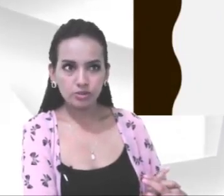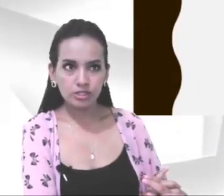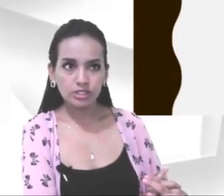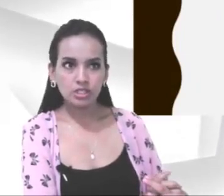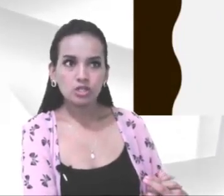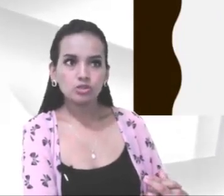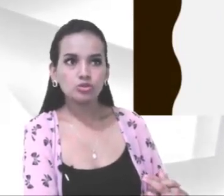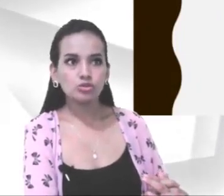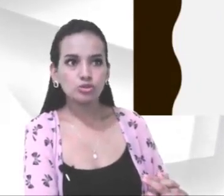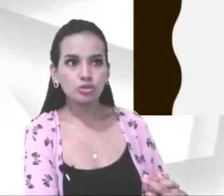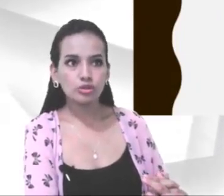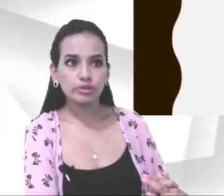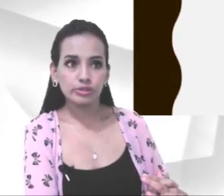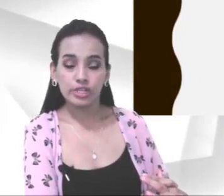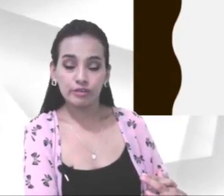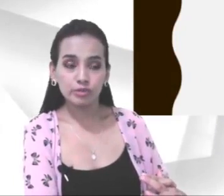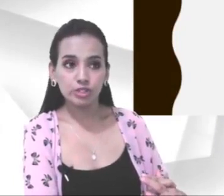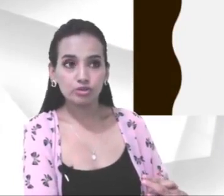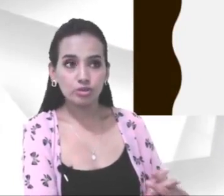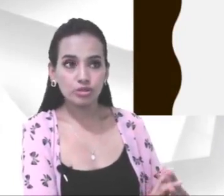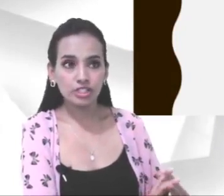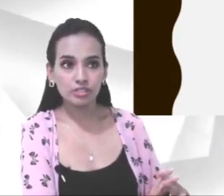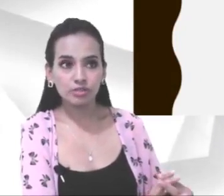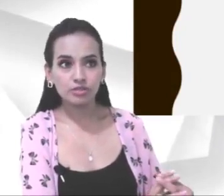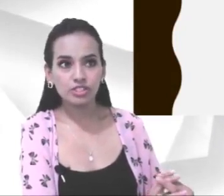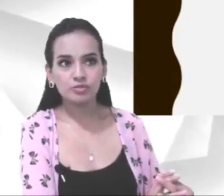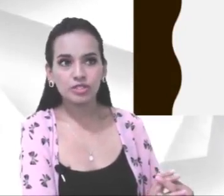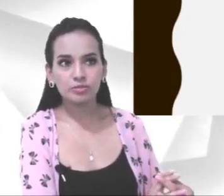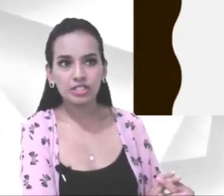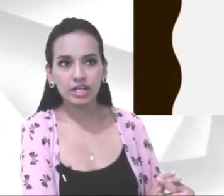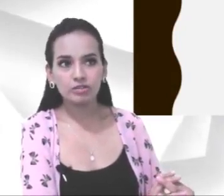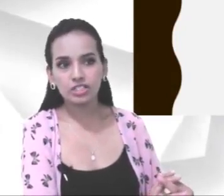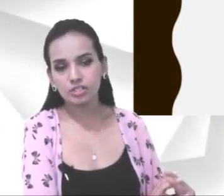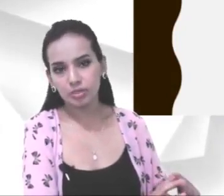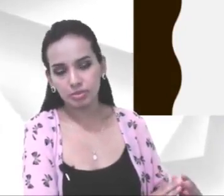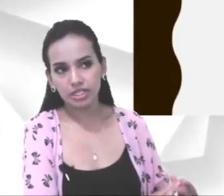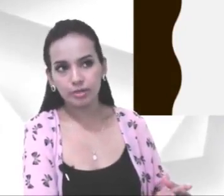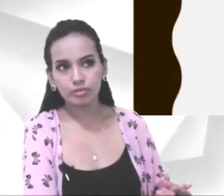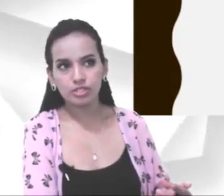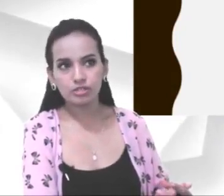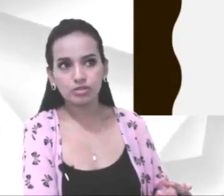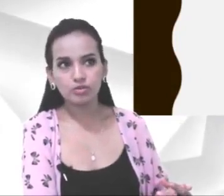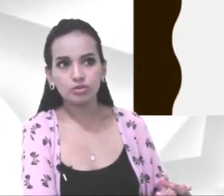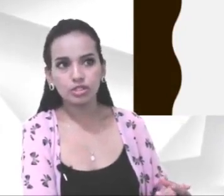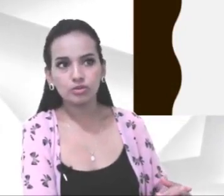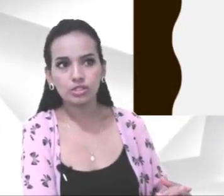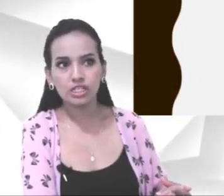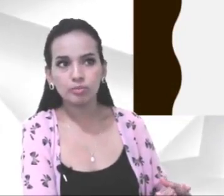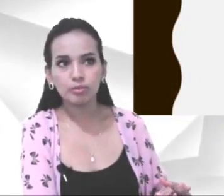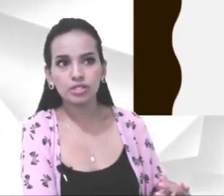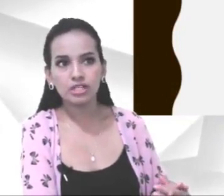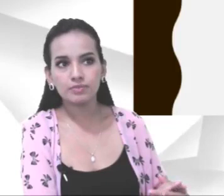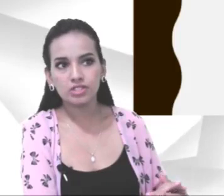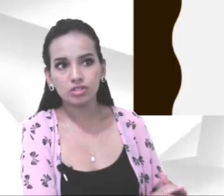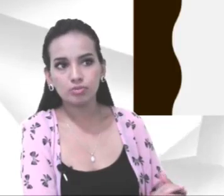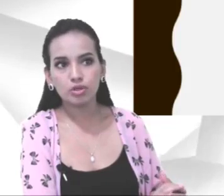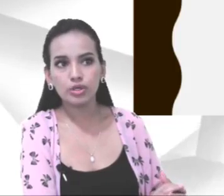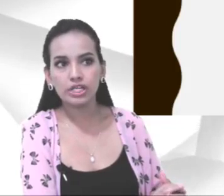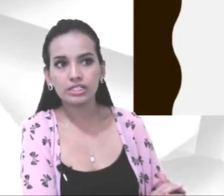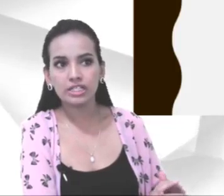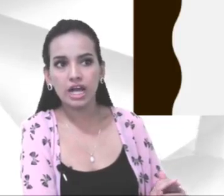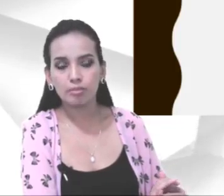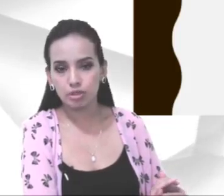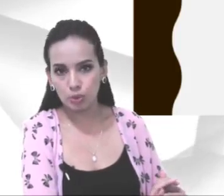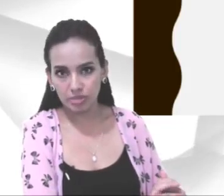adaptaciones son todos sabemos que todos los seres vivos se experimentaron y experimentarán procesos evolutivos que les permite adaptaciones